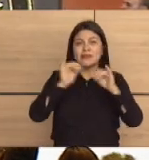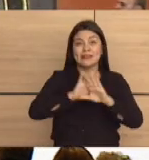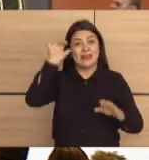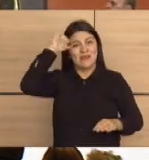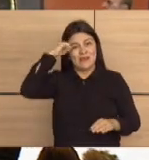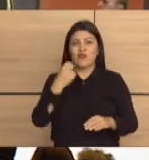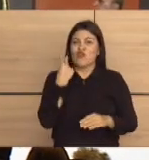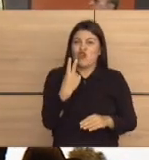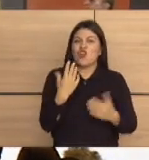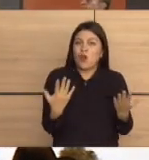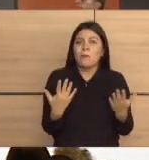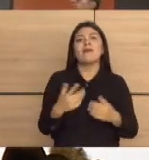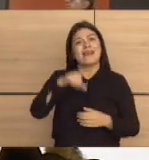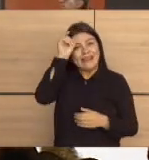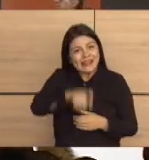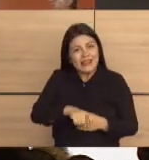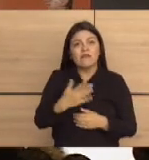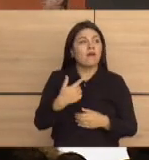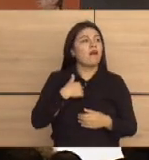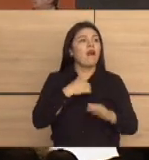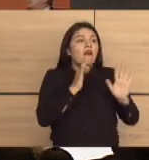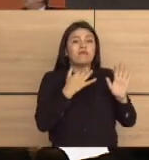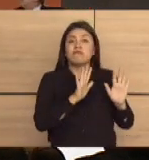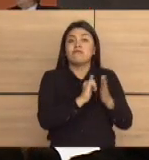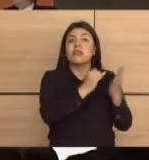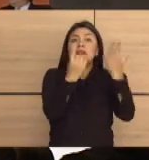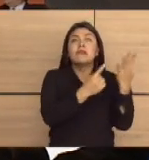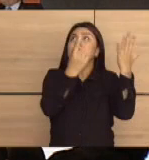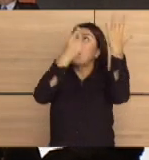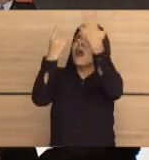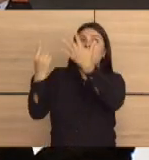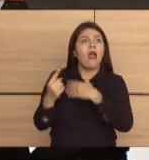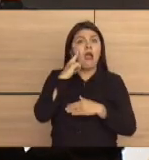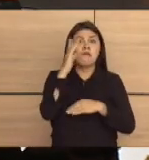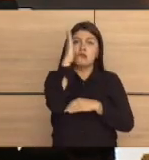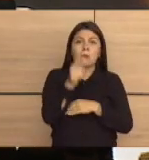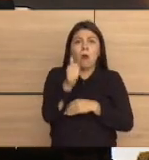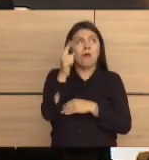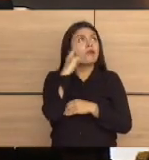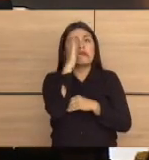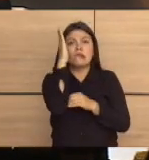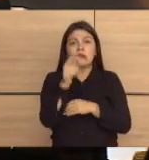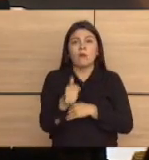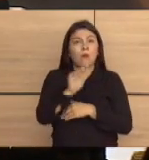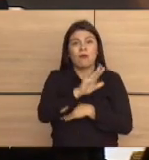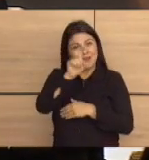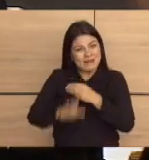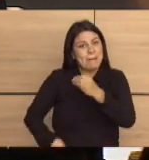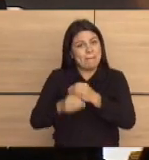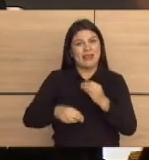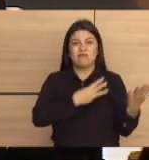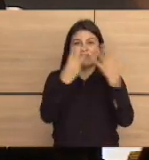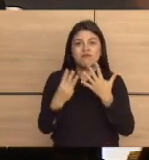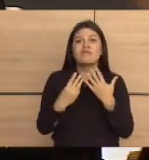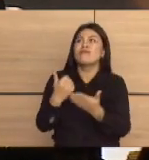competencia, de profundizar la jornada única en el país, pero es profundizarla en virtud del